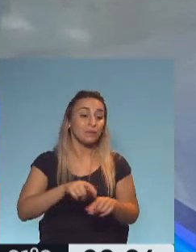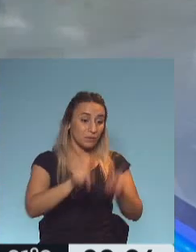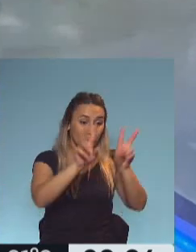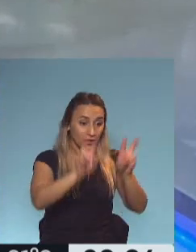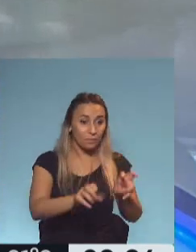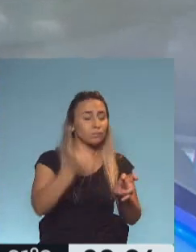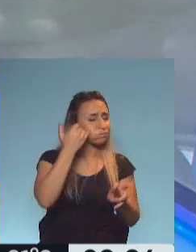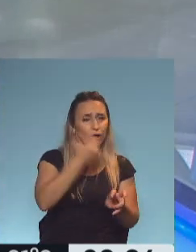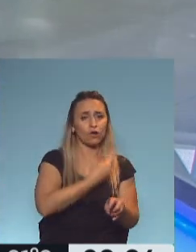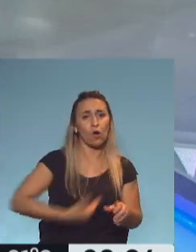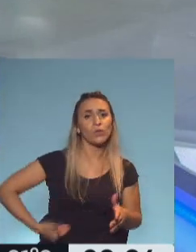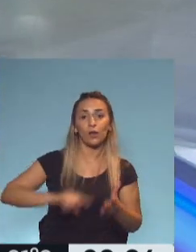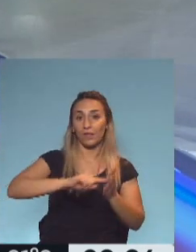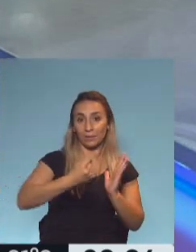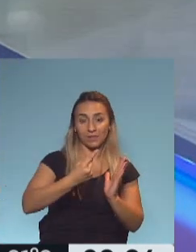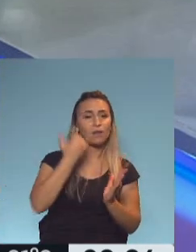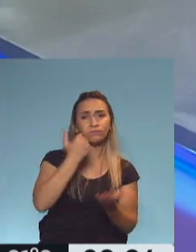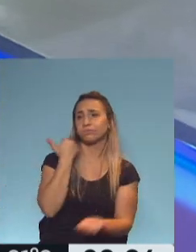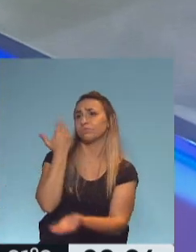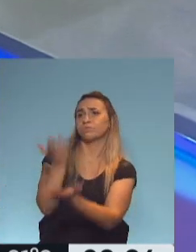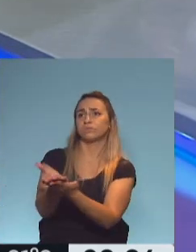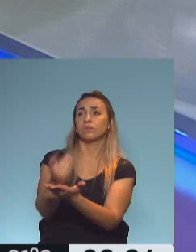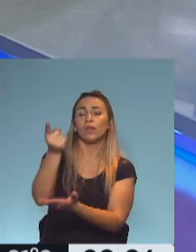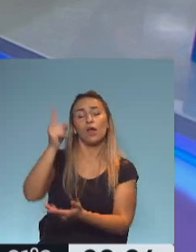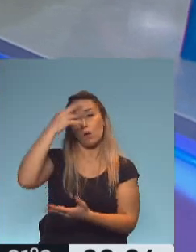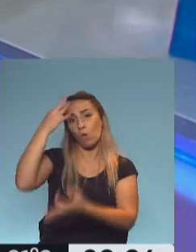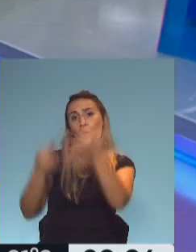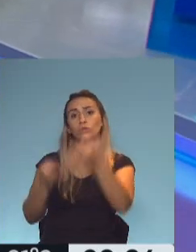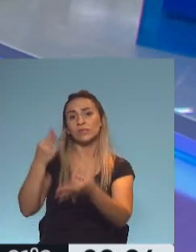el gobierno de la ciudad de Buenos Aires porque pretenden seguir